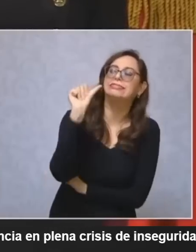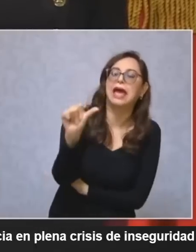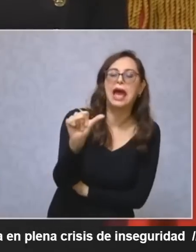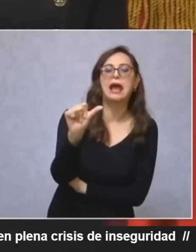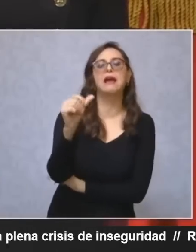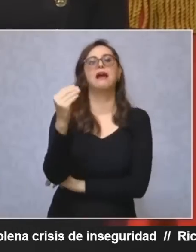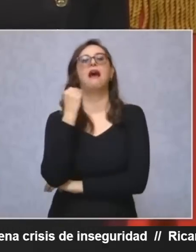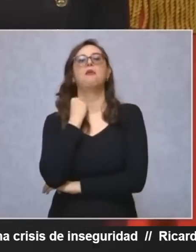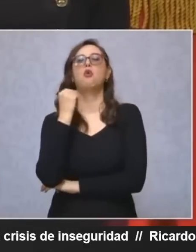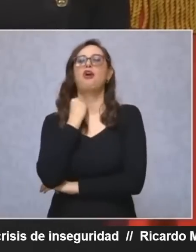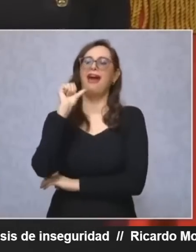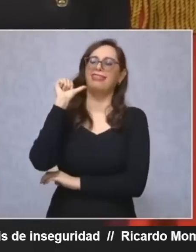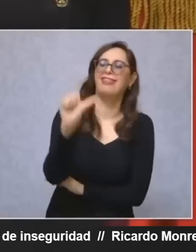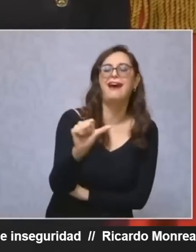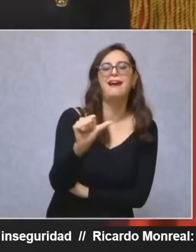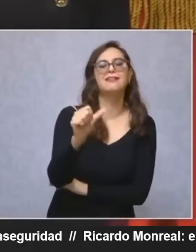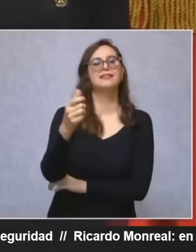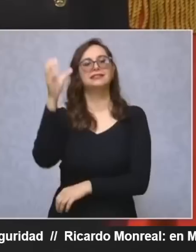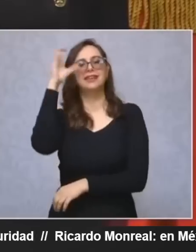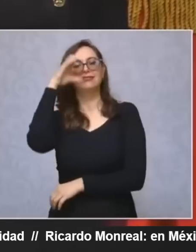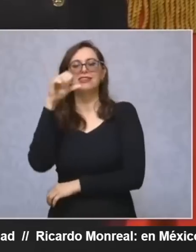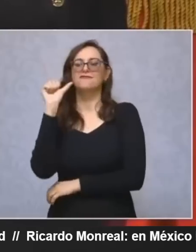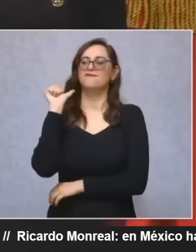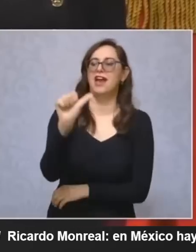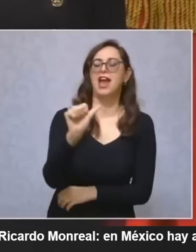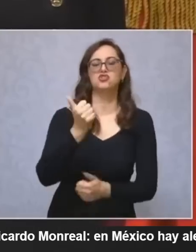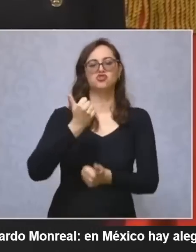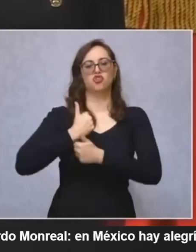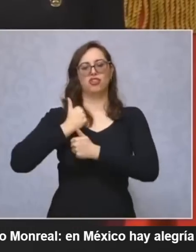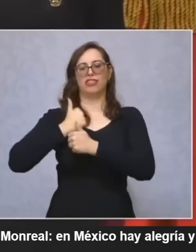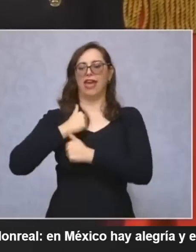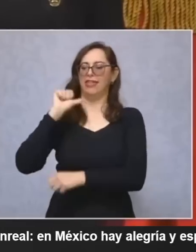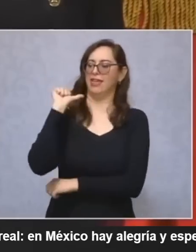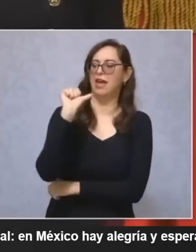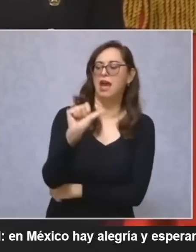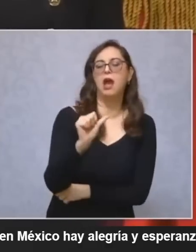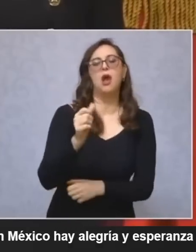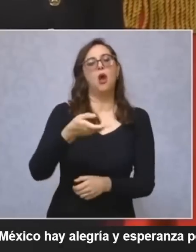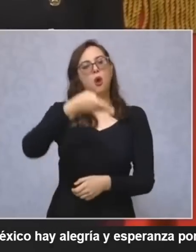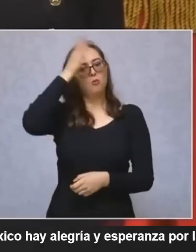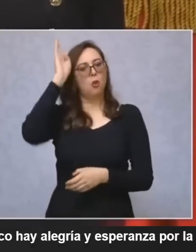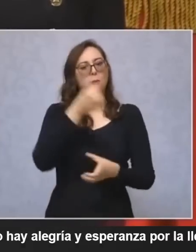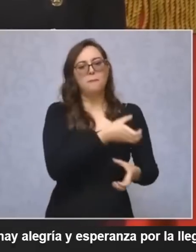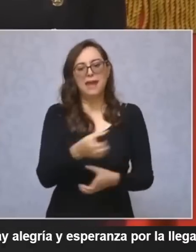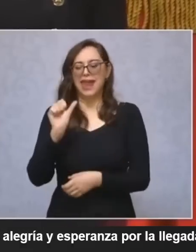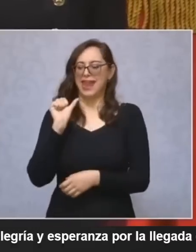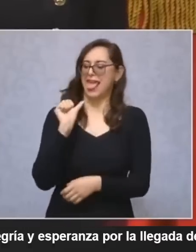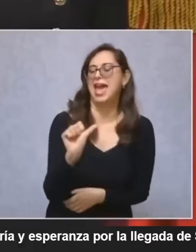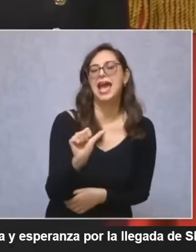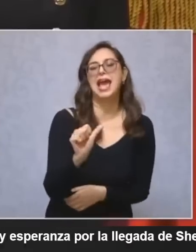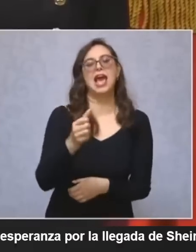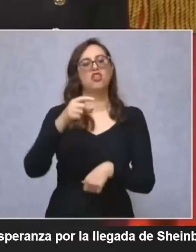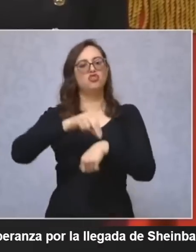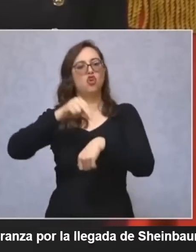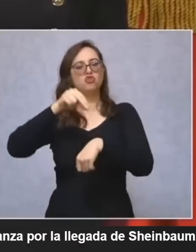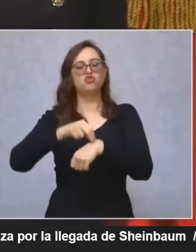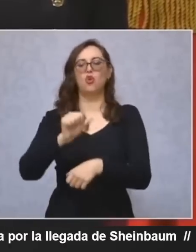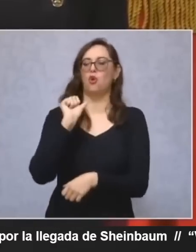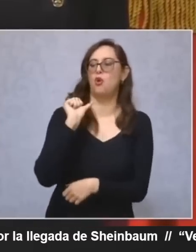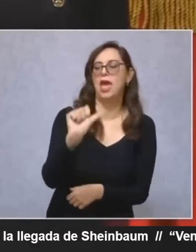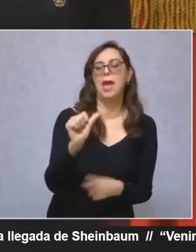abogada, científica, soldada, bombera, doctora,